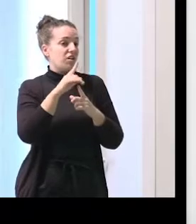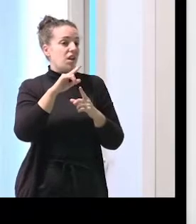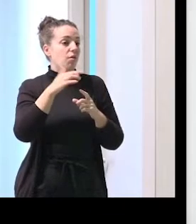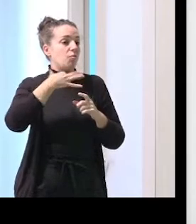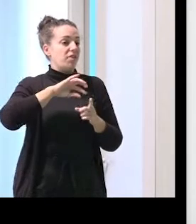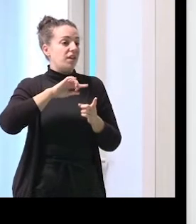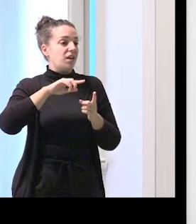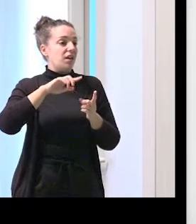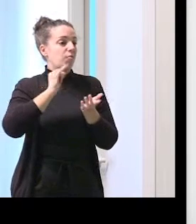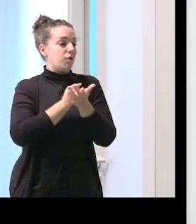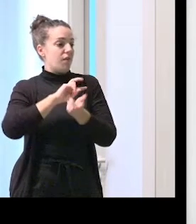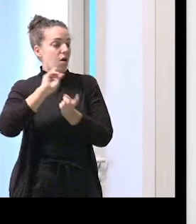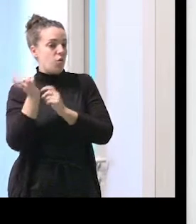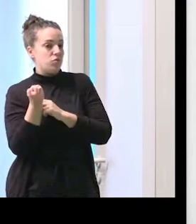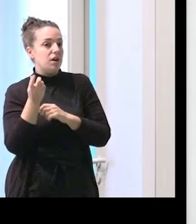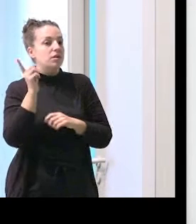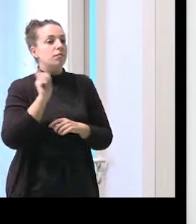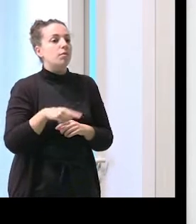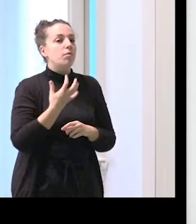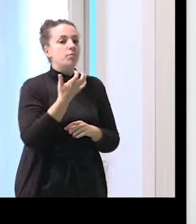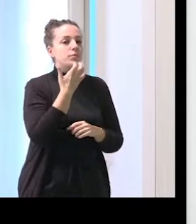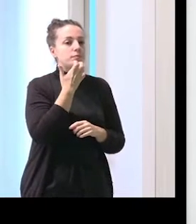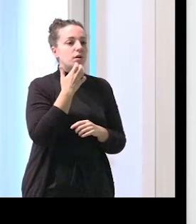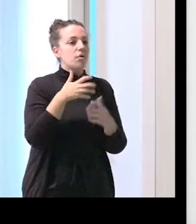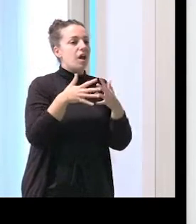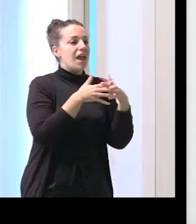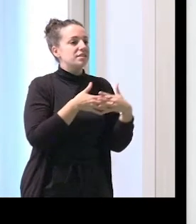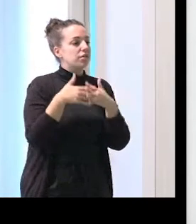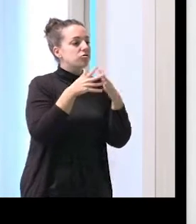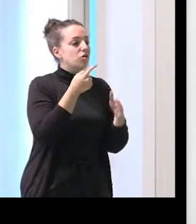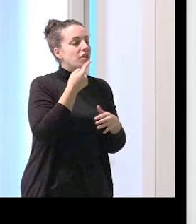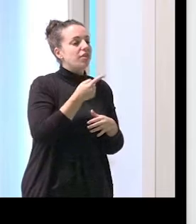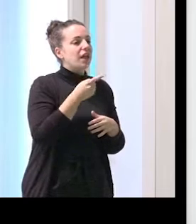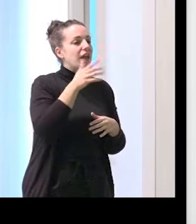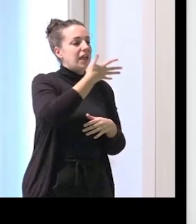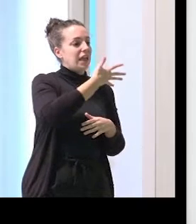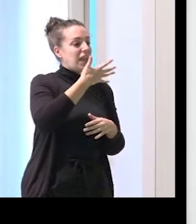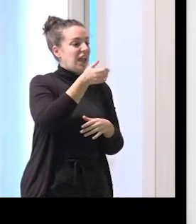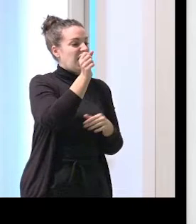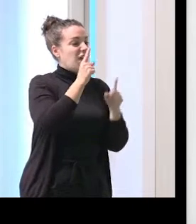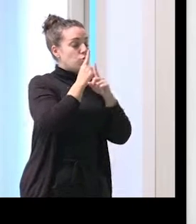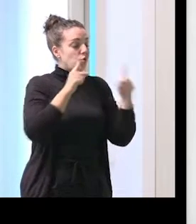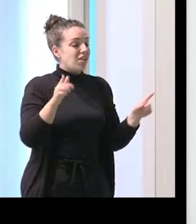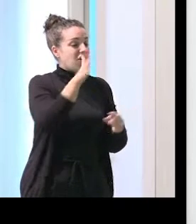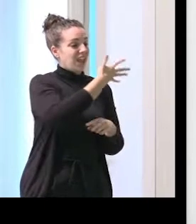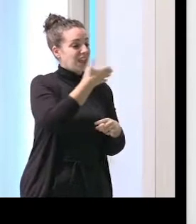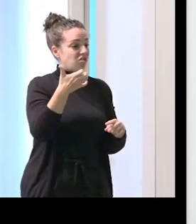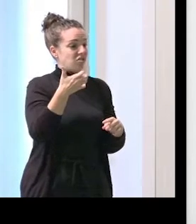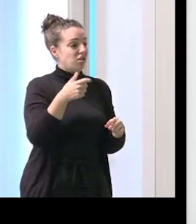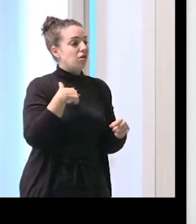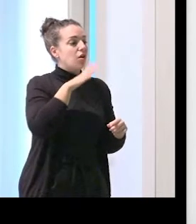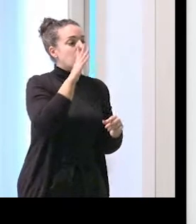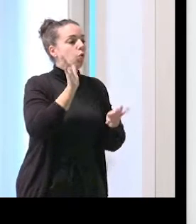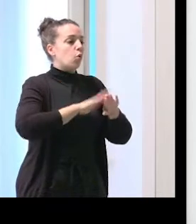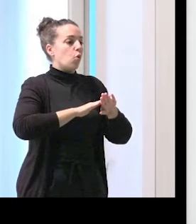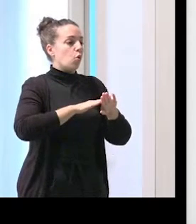tienen un peligro de tumores secundarios. De hecho, Estados Unidos mueren aproximadamente 500 niños al año secundarios a radiaciones en procesos que han